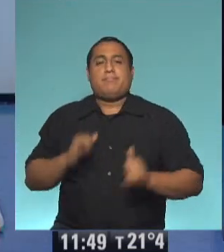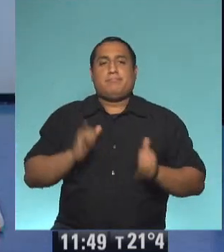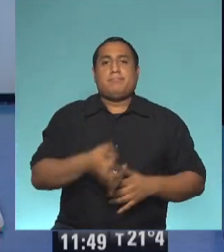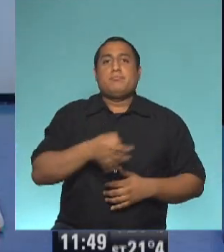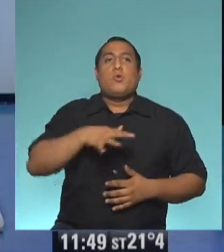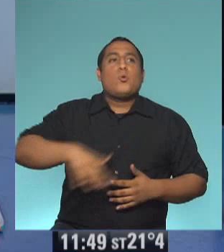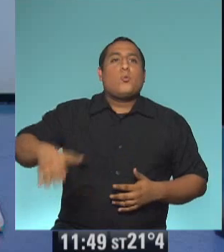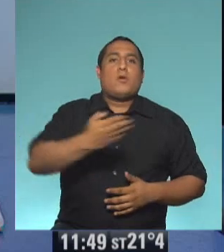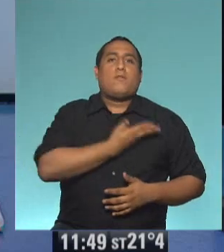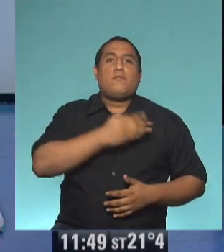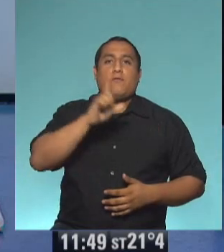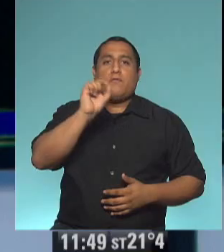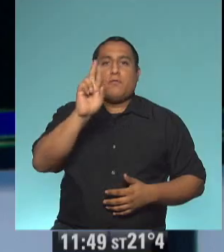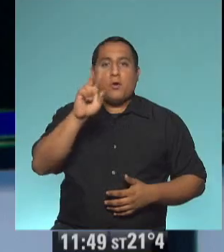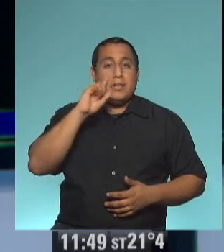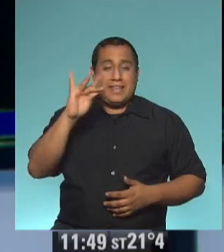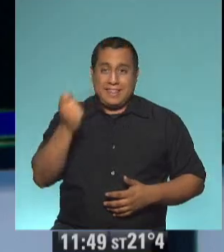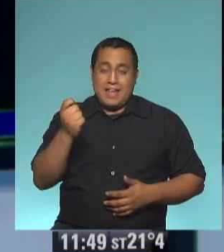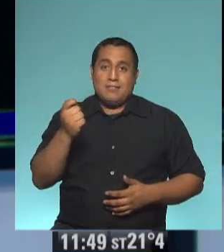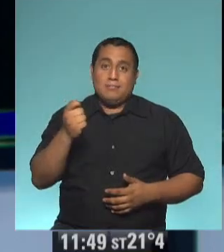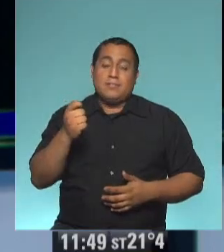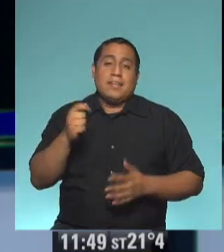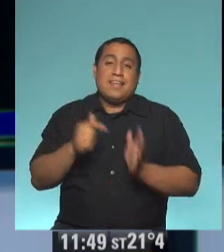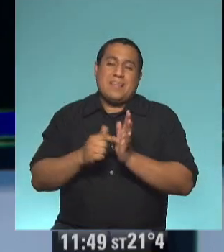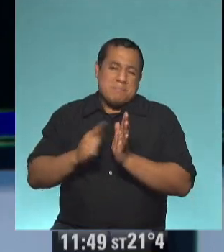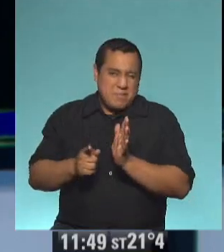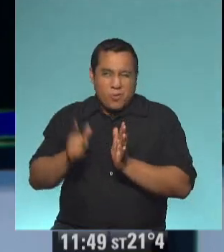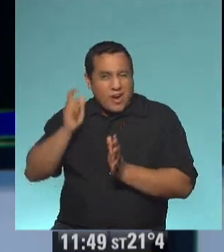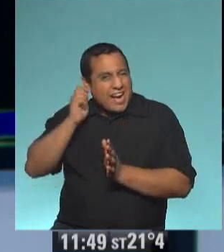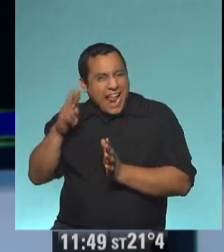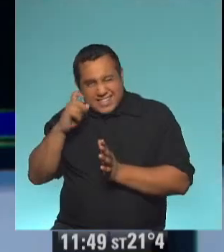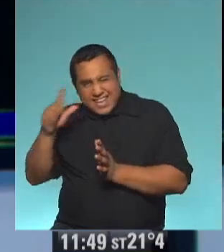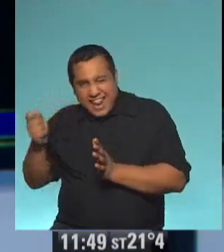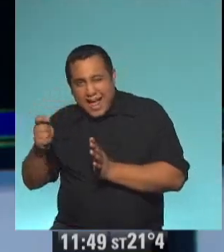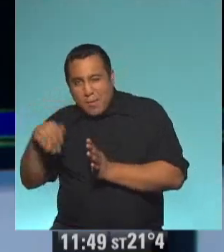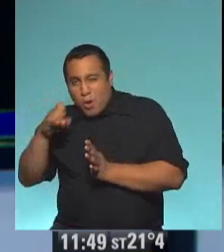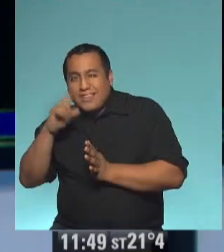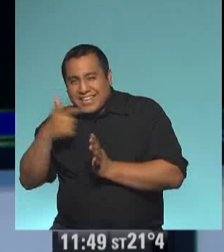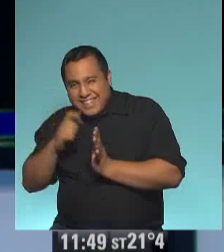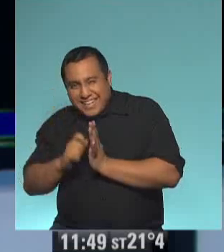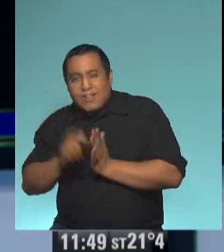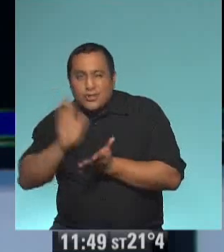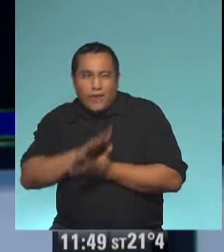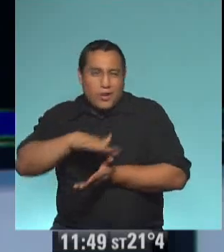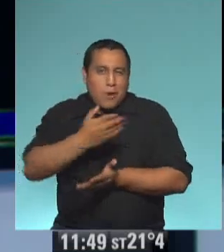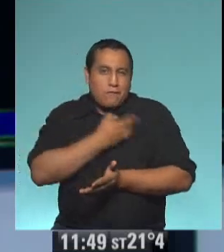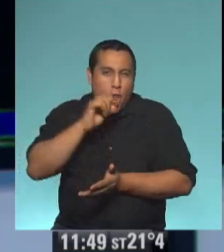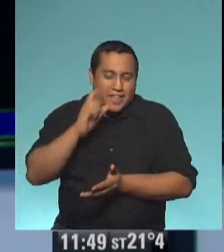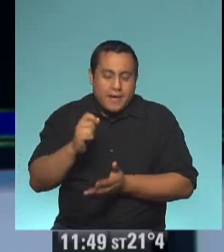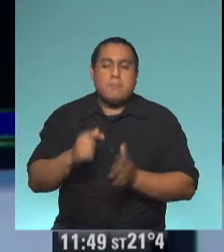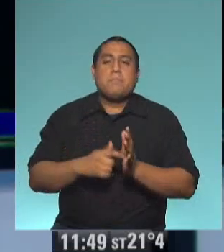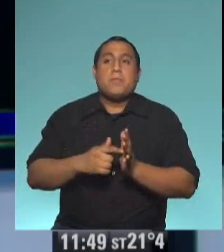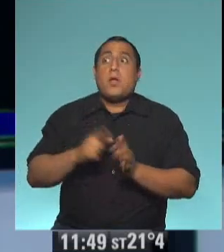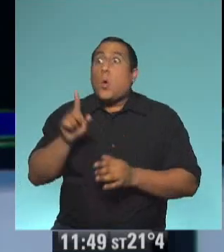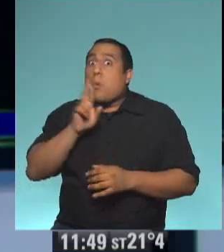en Florida, que es una característica de la mayoría de las historias de Graciela Montes. Y bueno, en Florida entonces, la Gorda